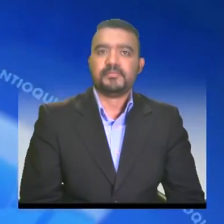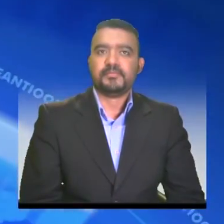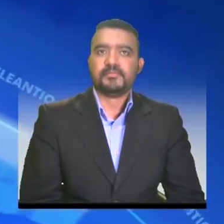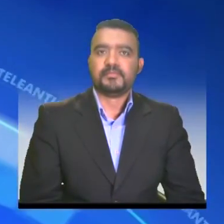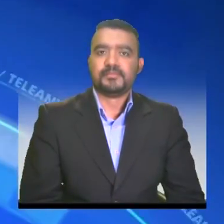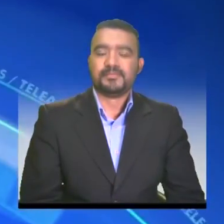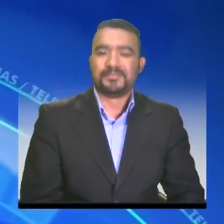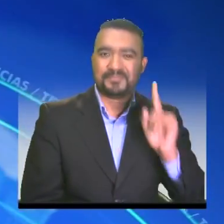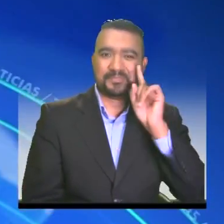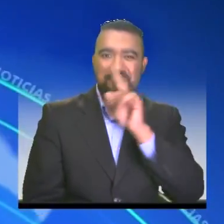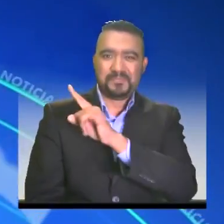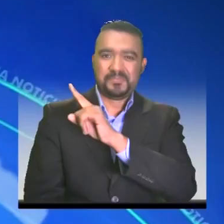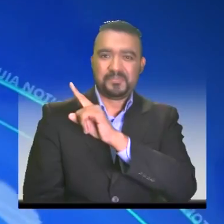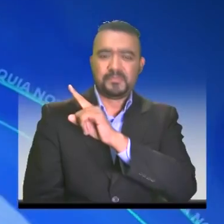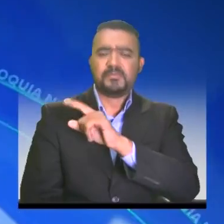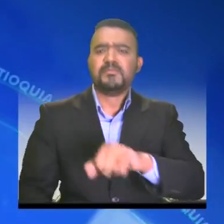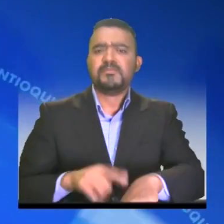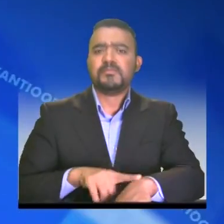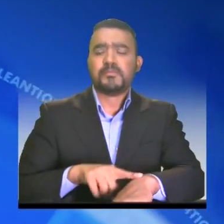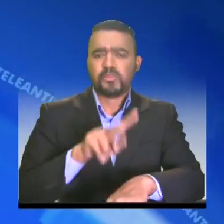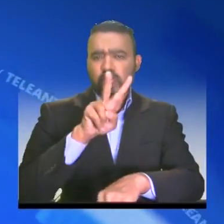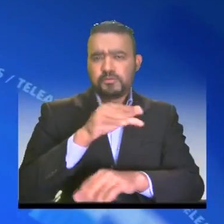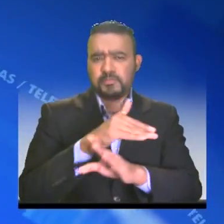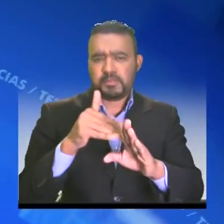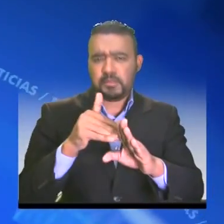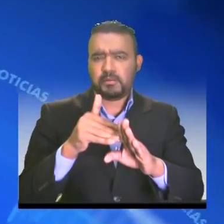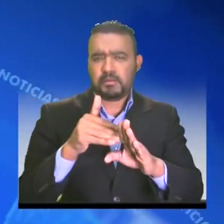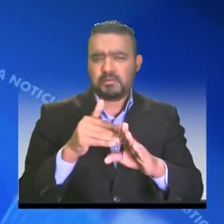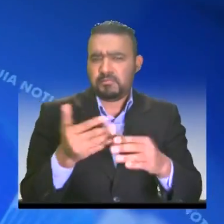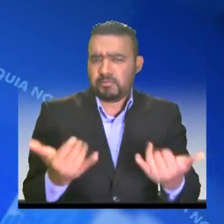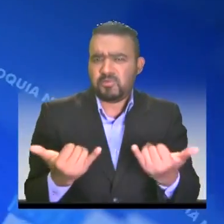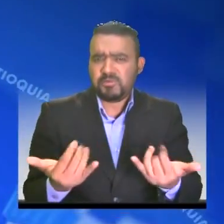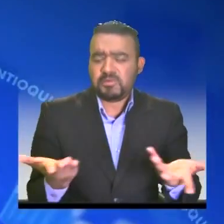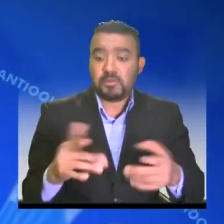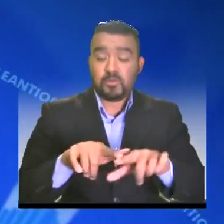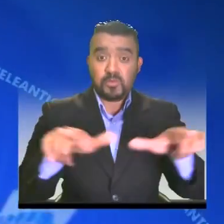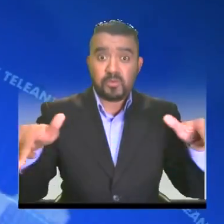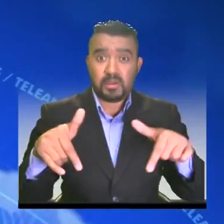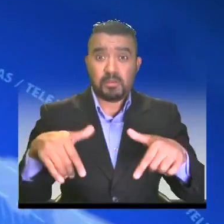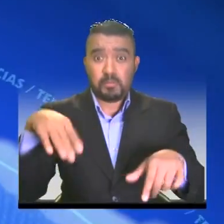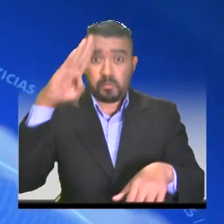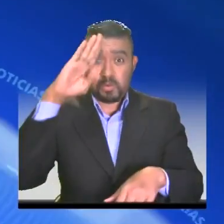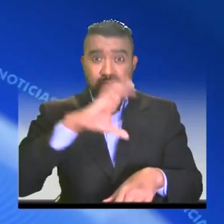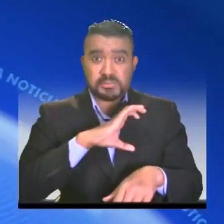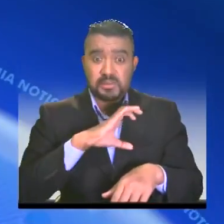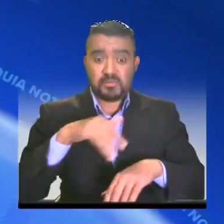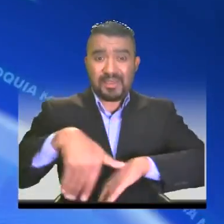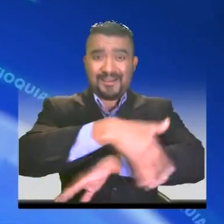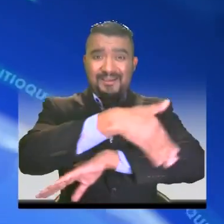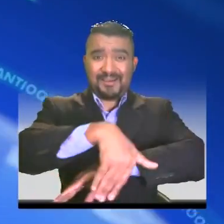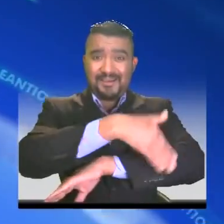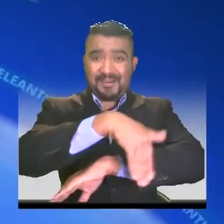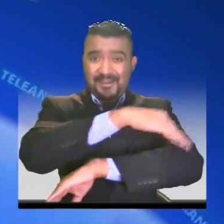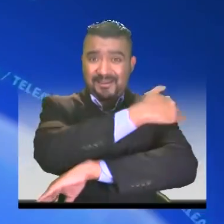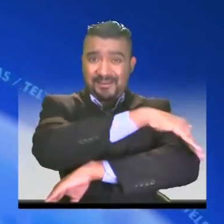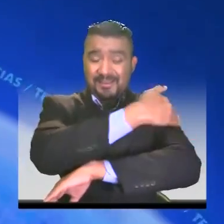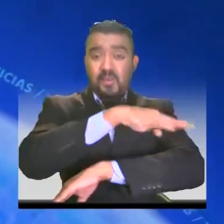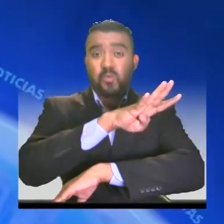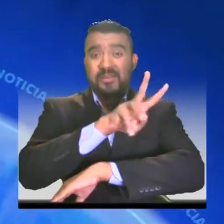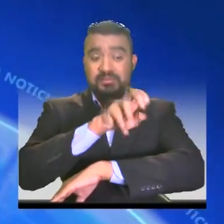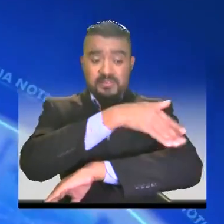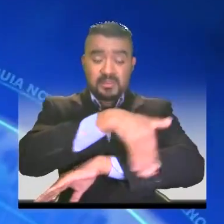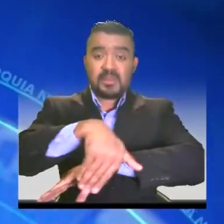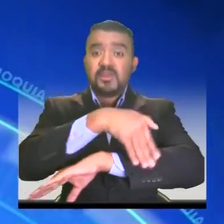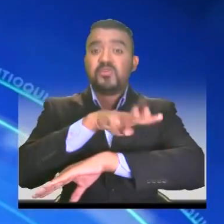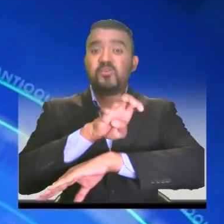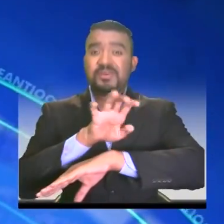Según la policía, a las 2:30 de la tarde de este domingo, los agentes del cuadrante llegaron hasta la carrera 47 con calle 95,